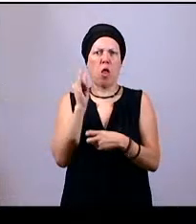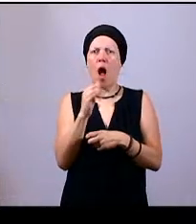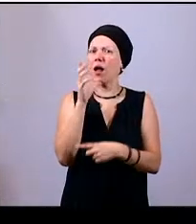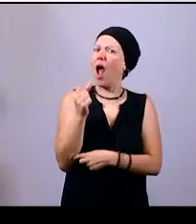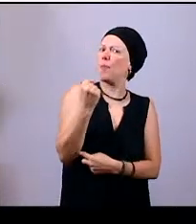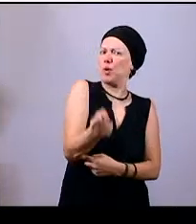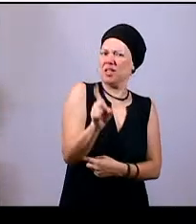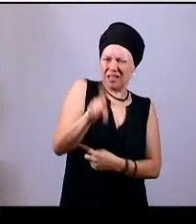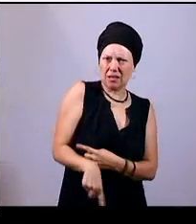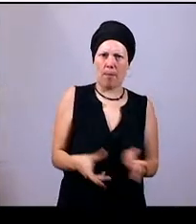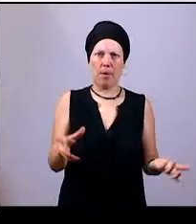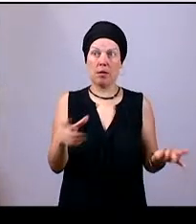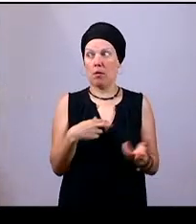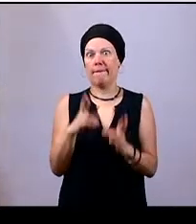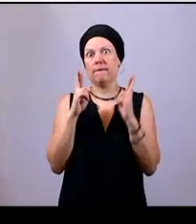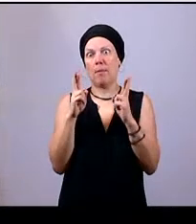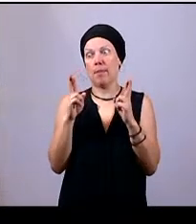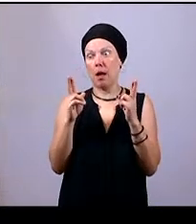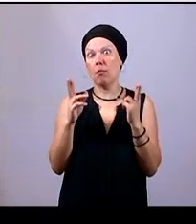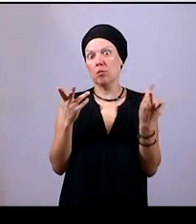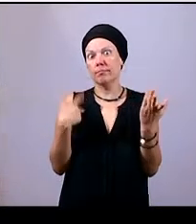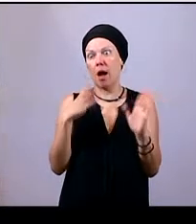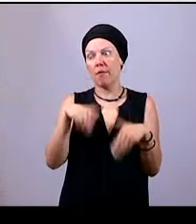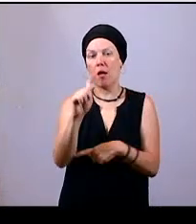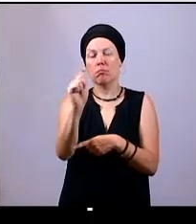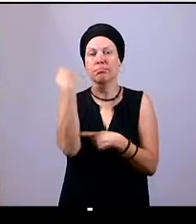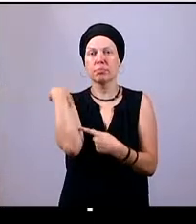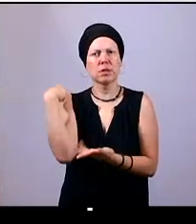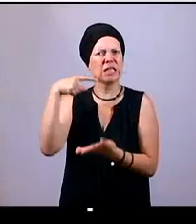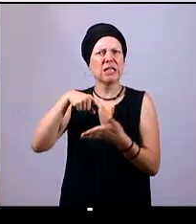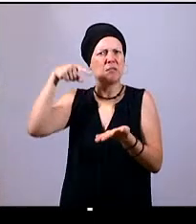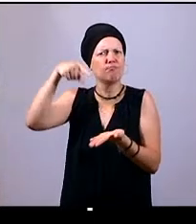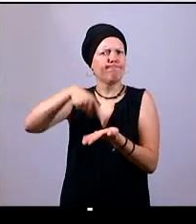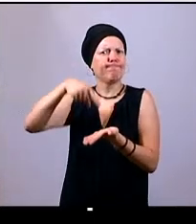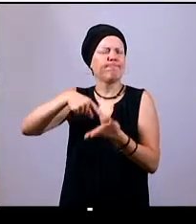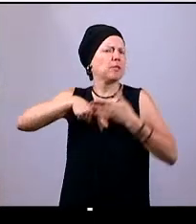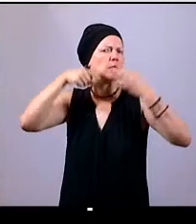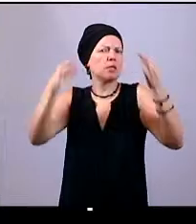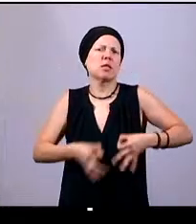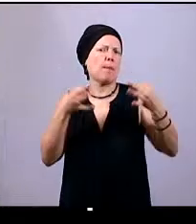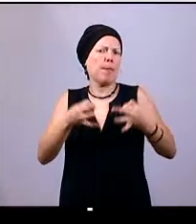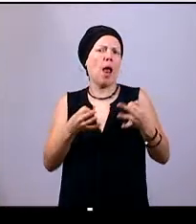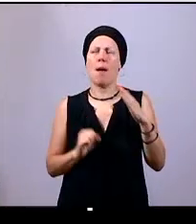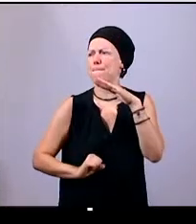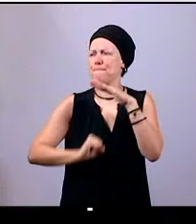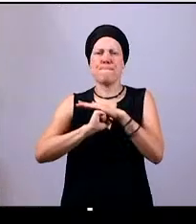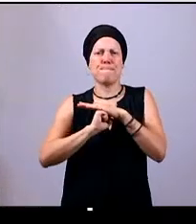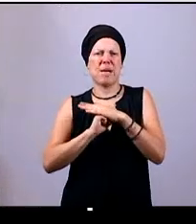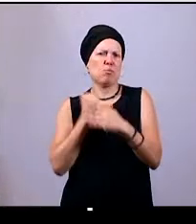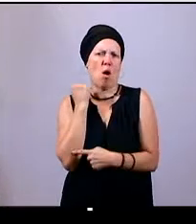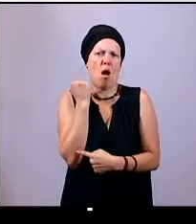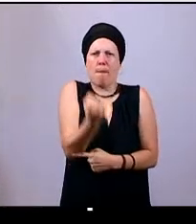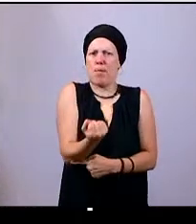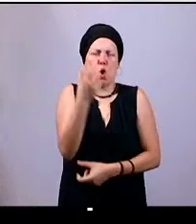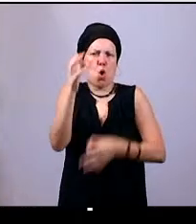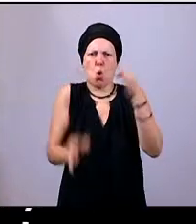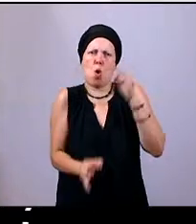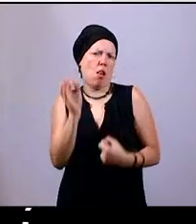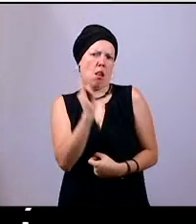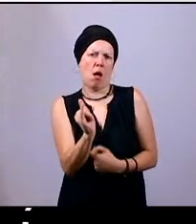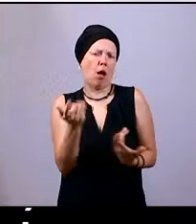a cuenta y esperemos que prosperen. Reivindicación siempre y con el máximo, por supuesto, apoyo jurídico que